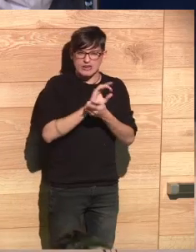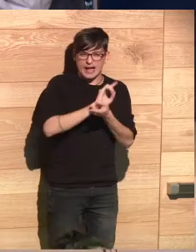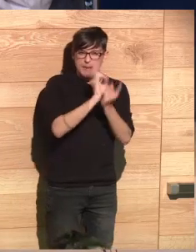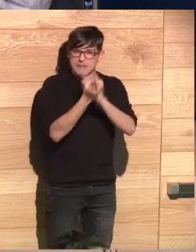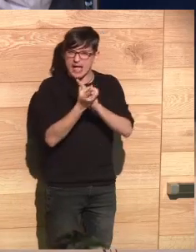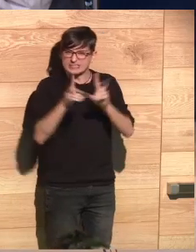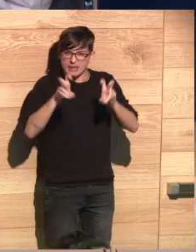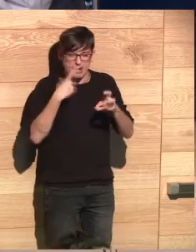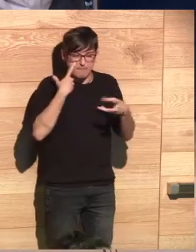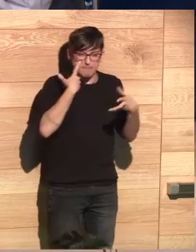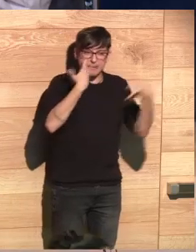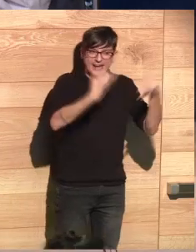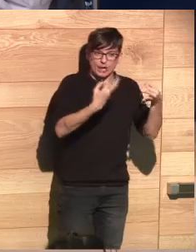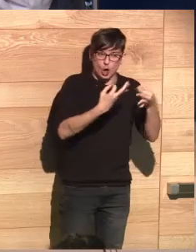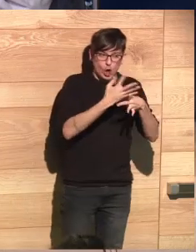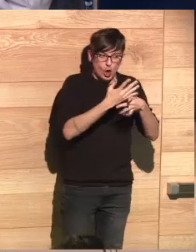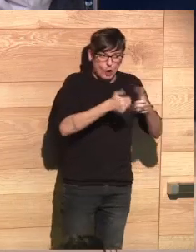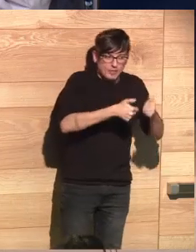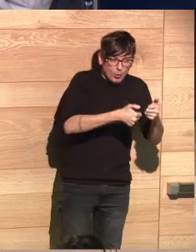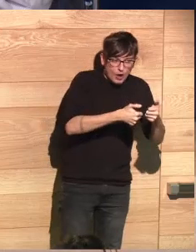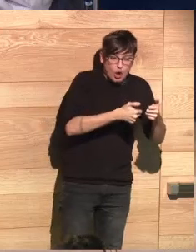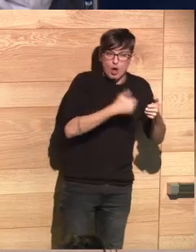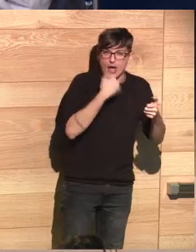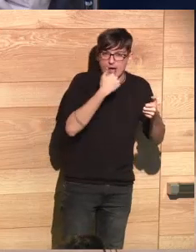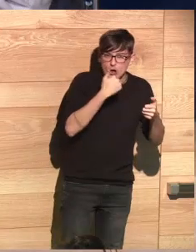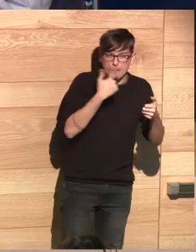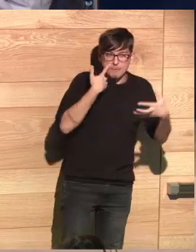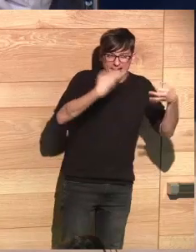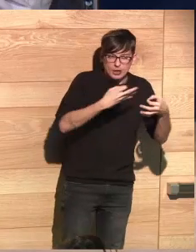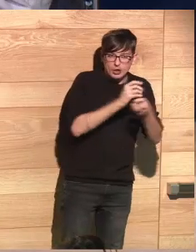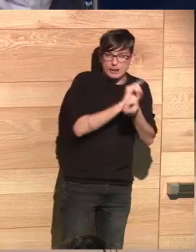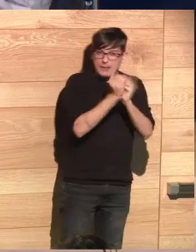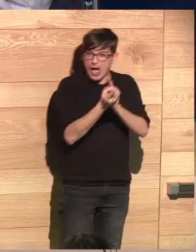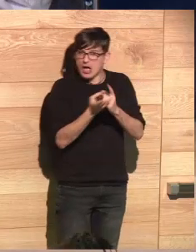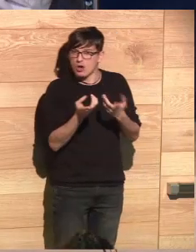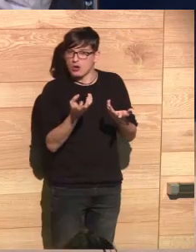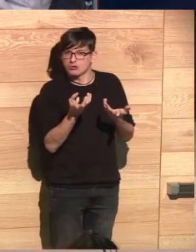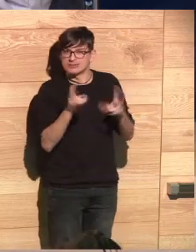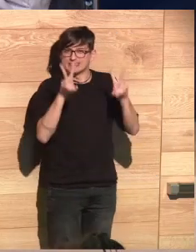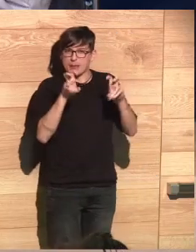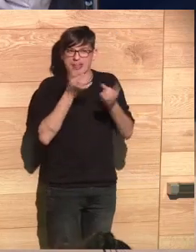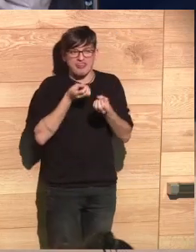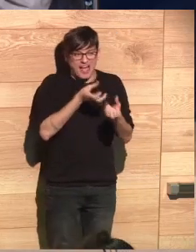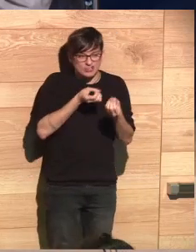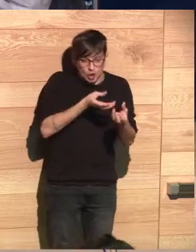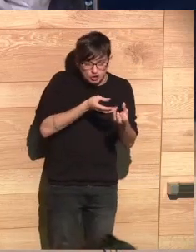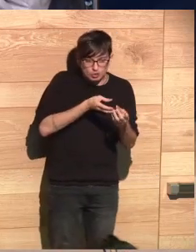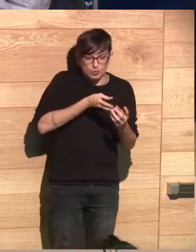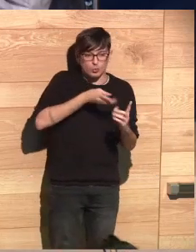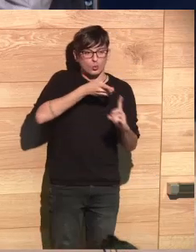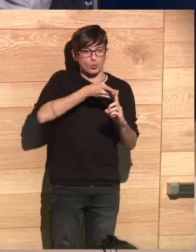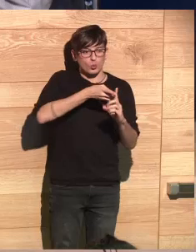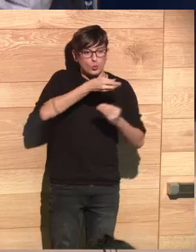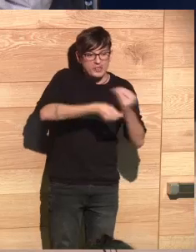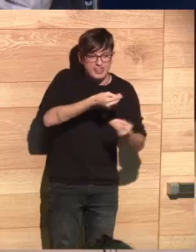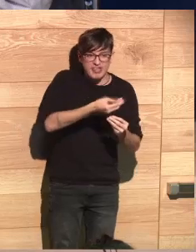peligro, entre comillas, de los videojuegos en lo que tendríamos que centrar la atención, ese uso de los datos, por ejemplo? O sea, ¿cómo se utilizan? ¿Qué se puede